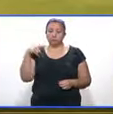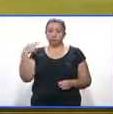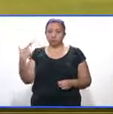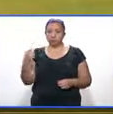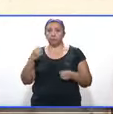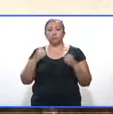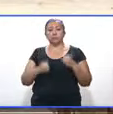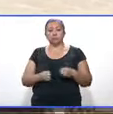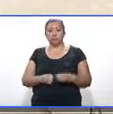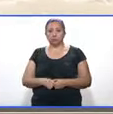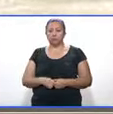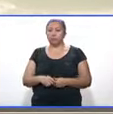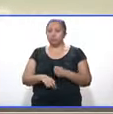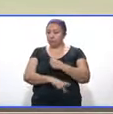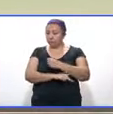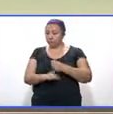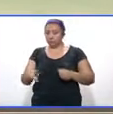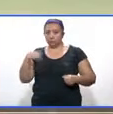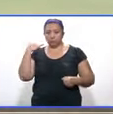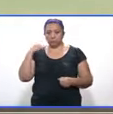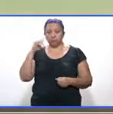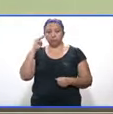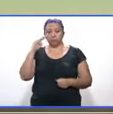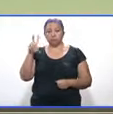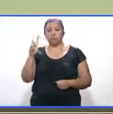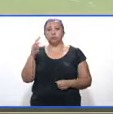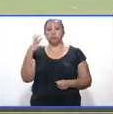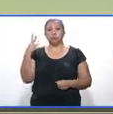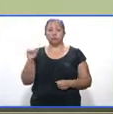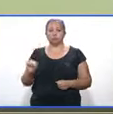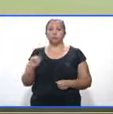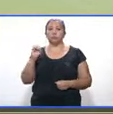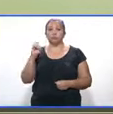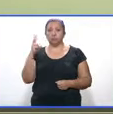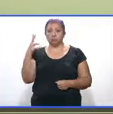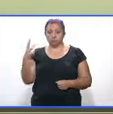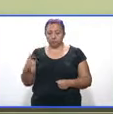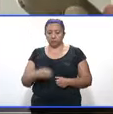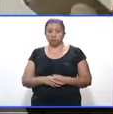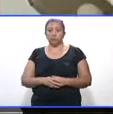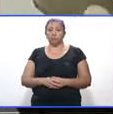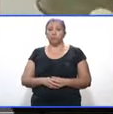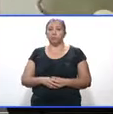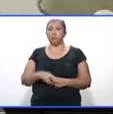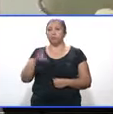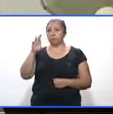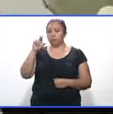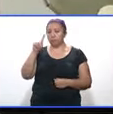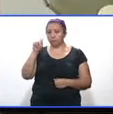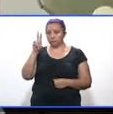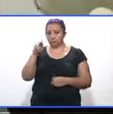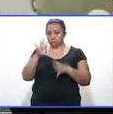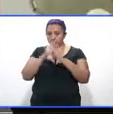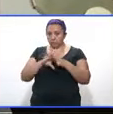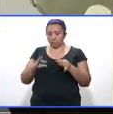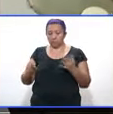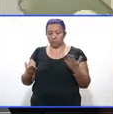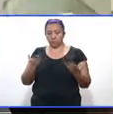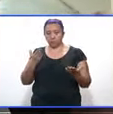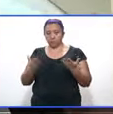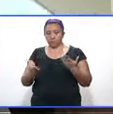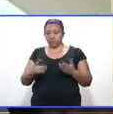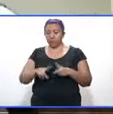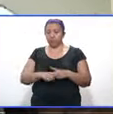puntos de ocupación y las playas yucatecas mostraron 34.03 puntos. Martín Pacheco explicó que, haciendo un comparativo,